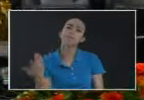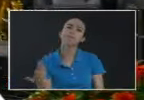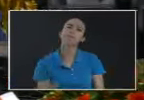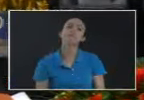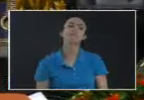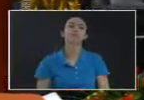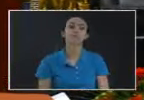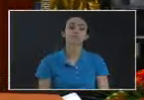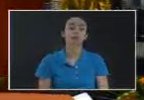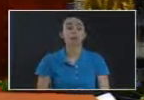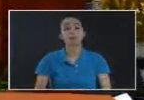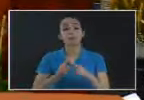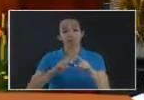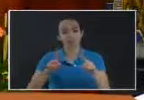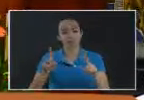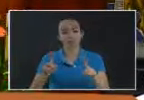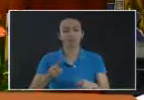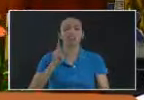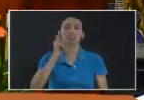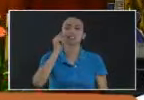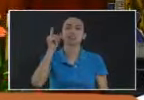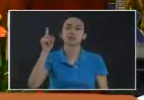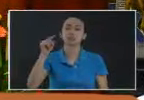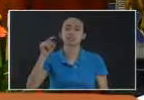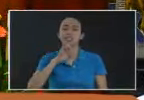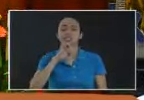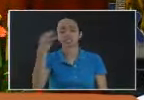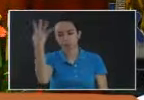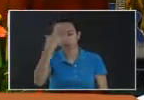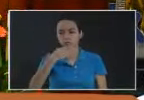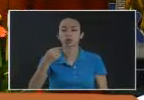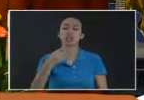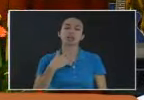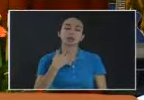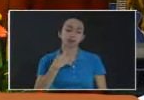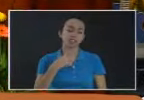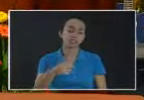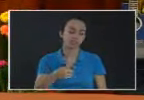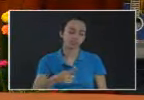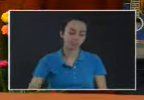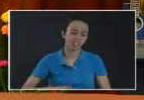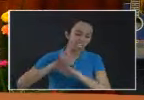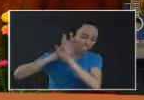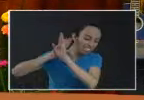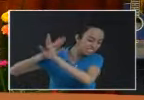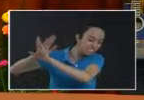Pero como papá es tan bello, escuchaba otra voz que me decía, resistí al diablo.